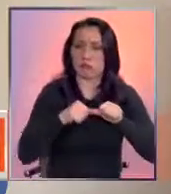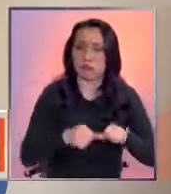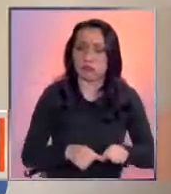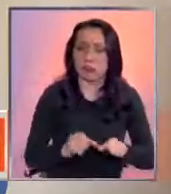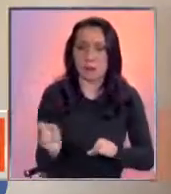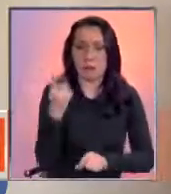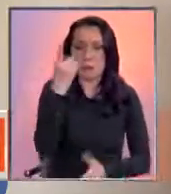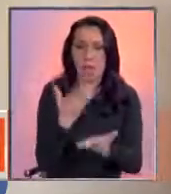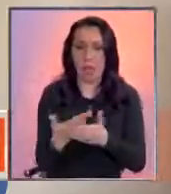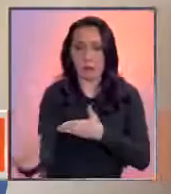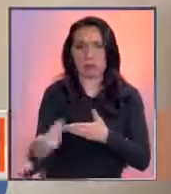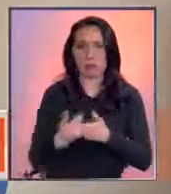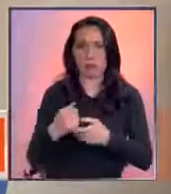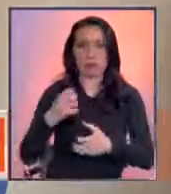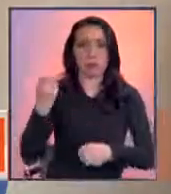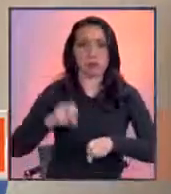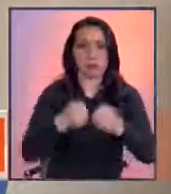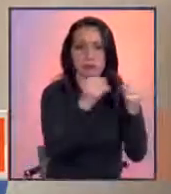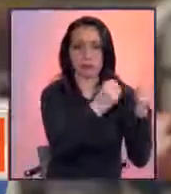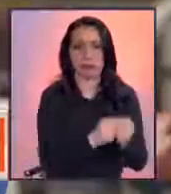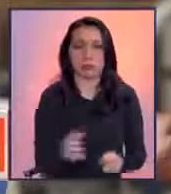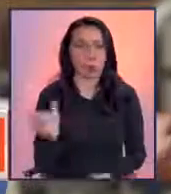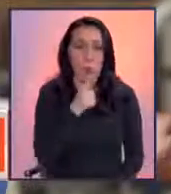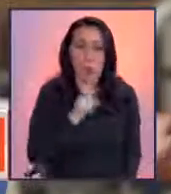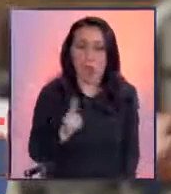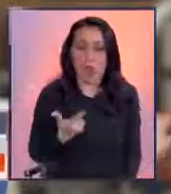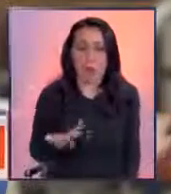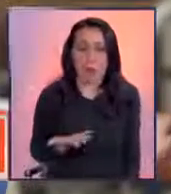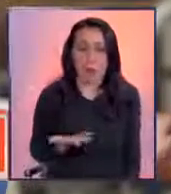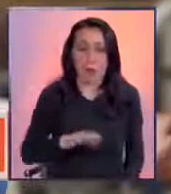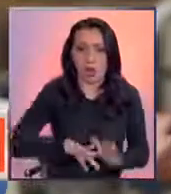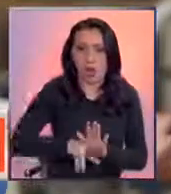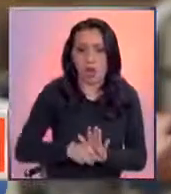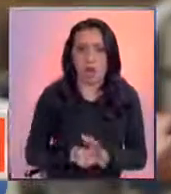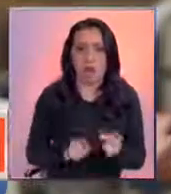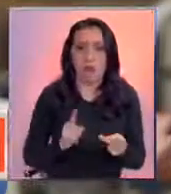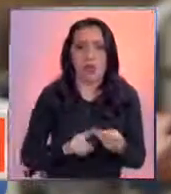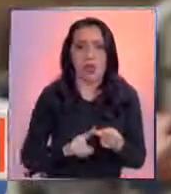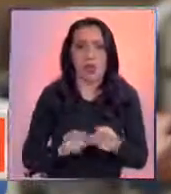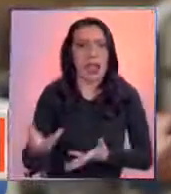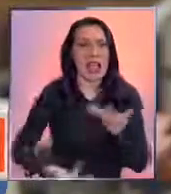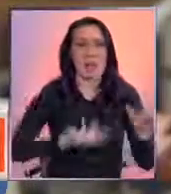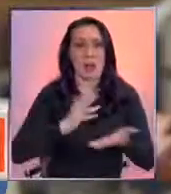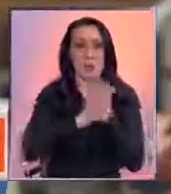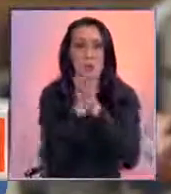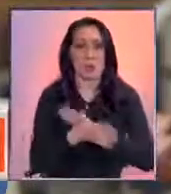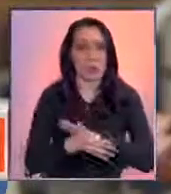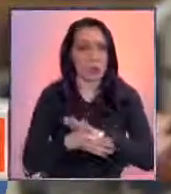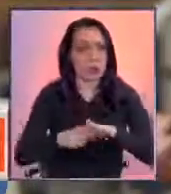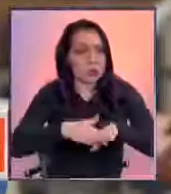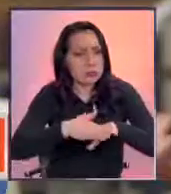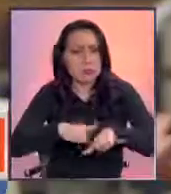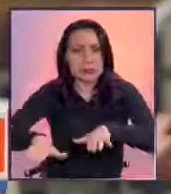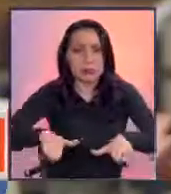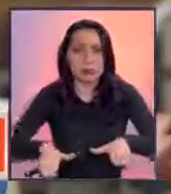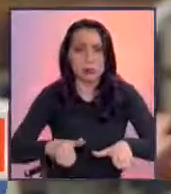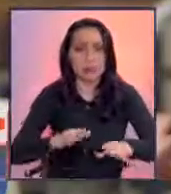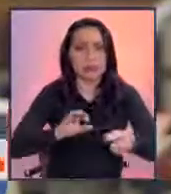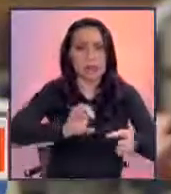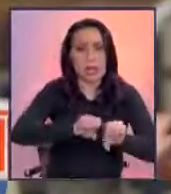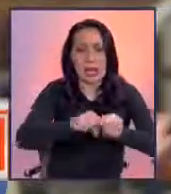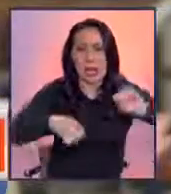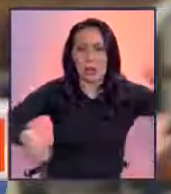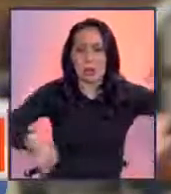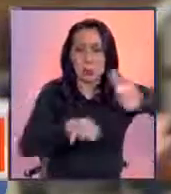que son atacados. No hay lápices, se robaron, quemaron todos los materiales que teníamos, cartulina,